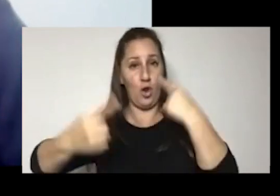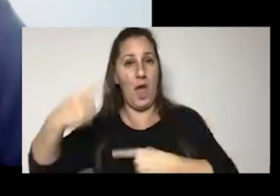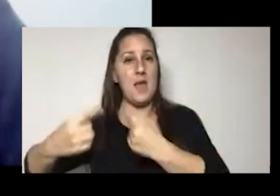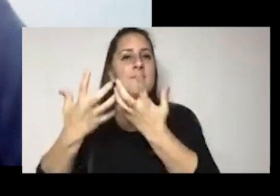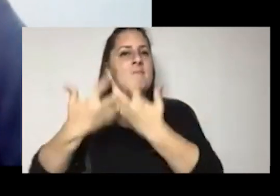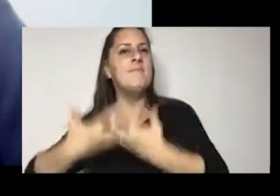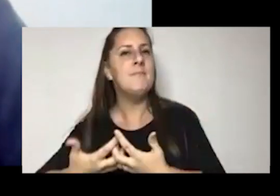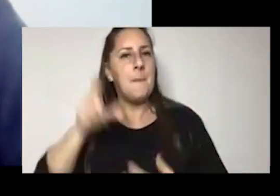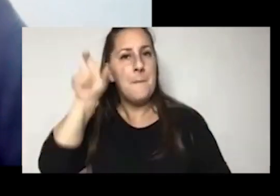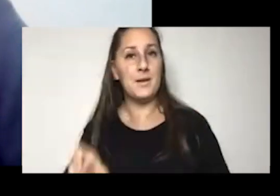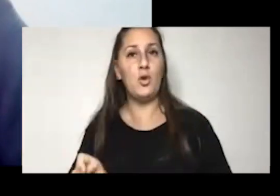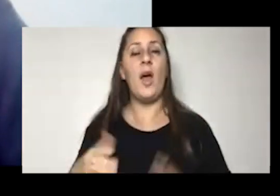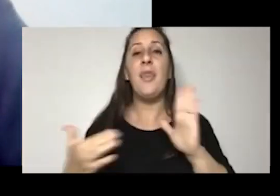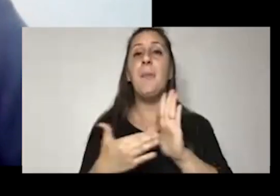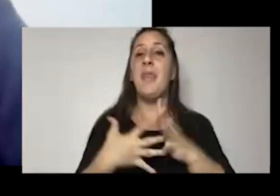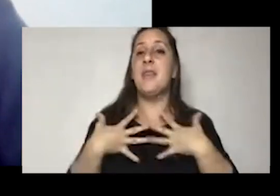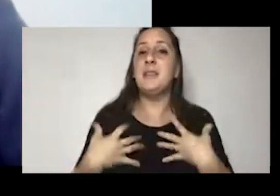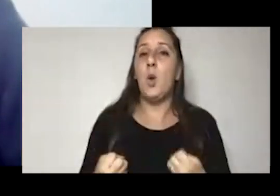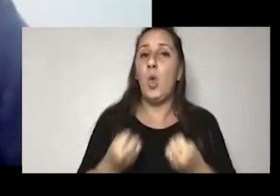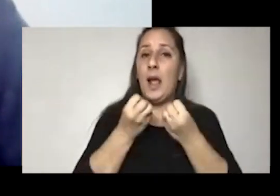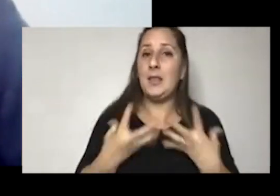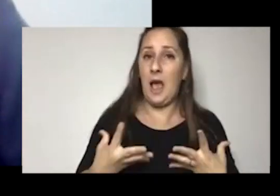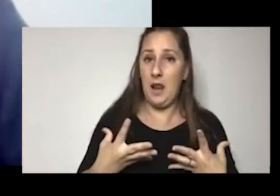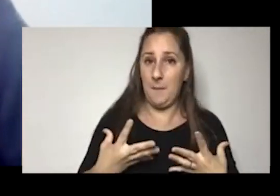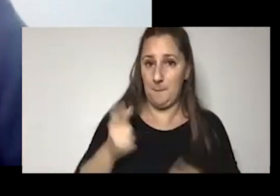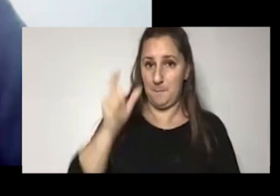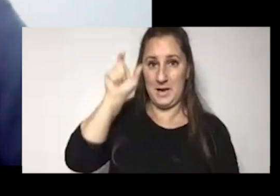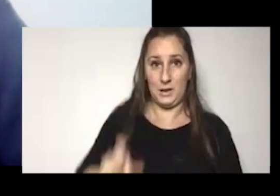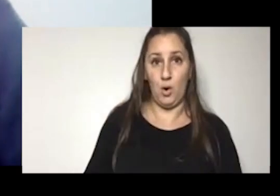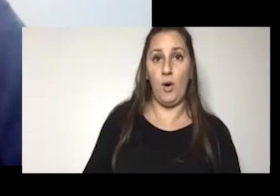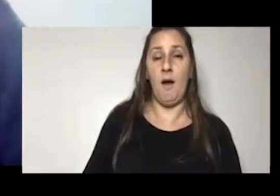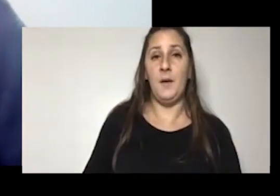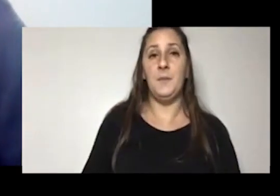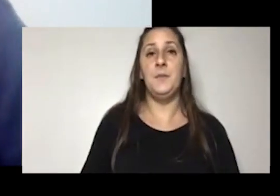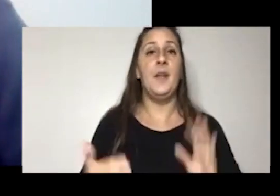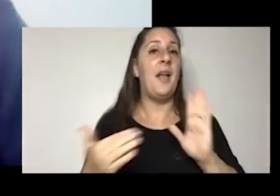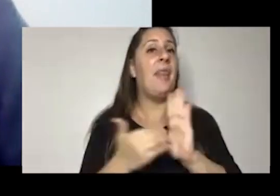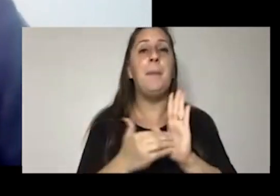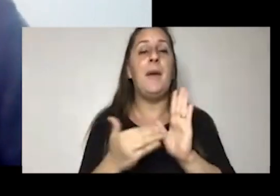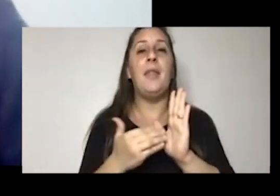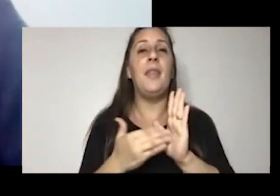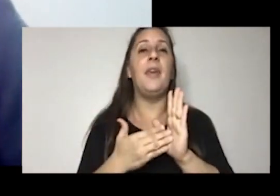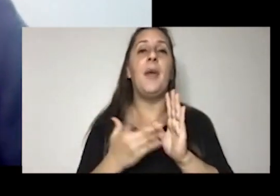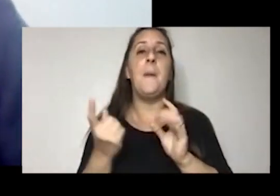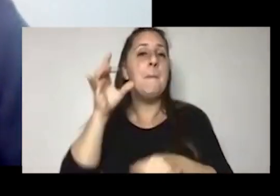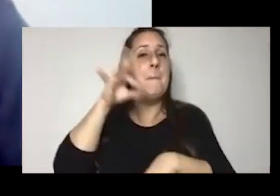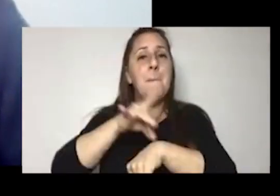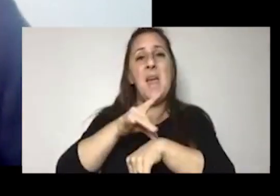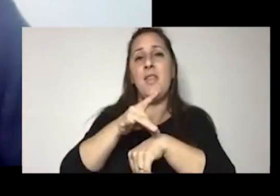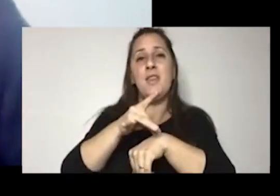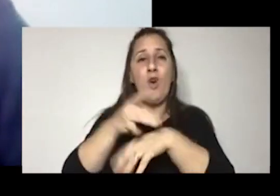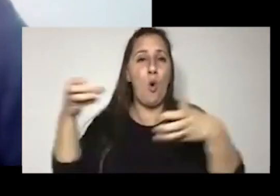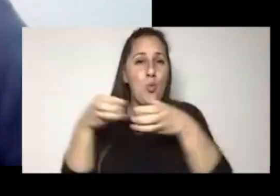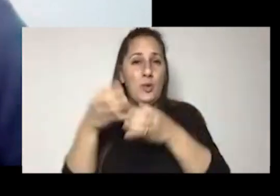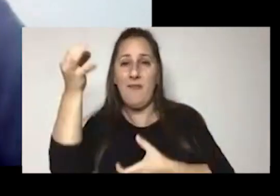la condición de salud, justamente según las distintas intervenciones que va a hacer la Junta Evaluadora, según desde